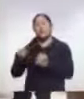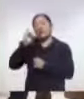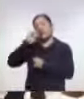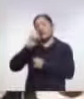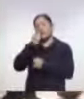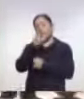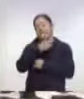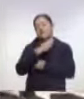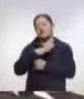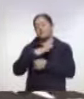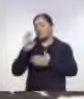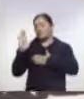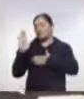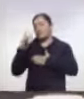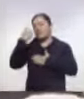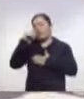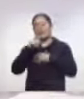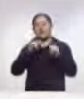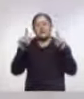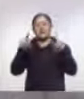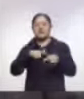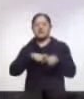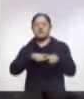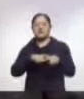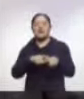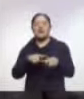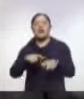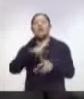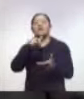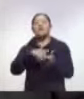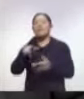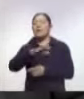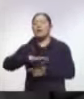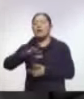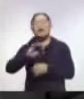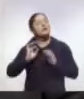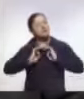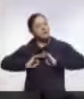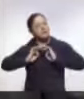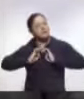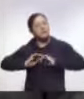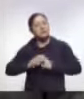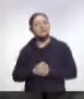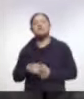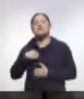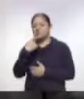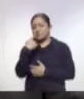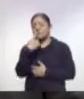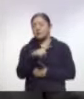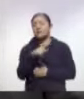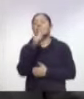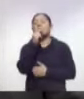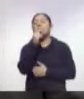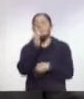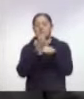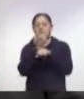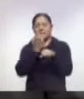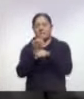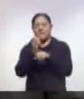Tlaxcala como una de las entidades más seguras del país. Y decirle a la ciudadanía que su policía estatal está trabajando de manera